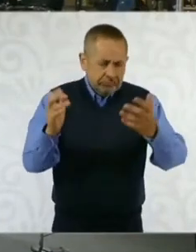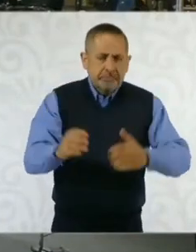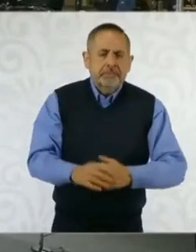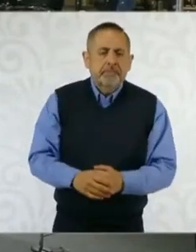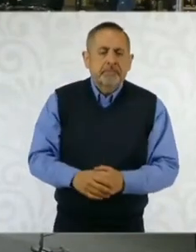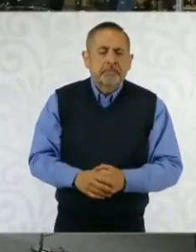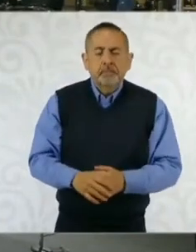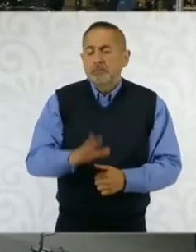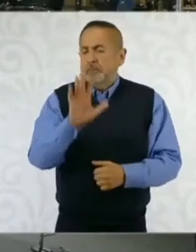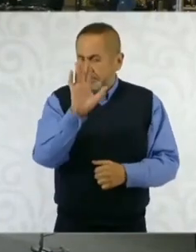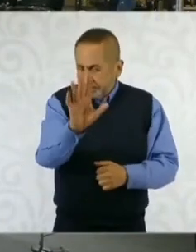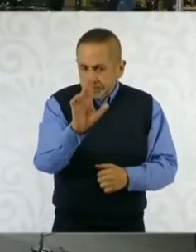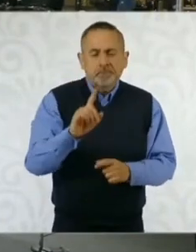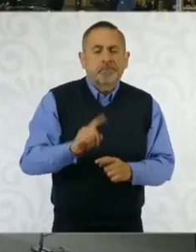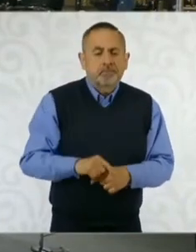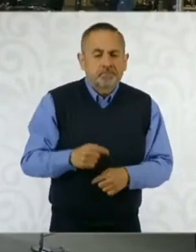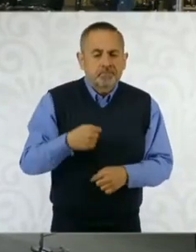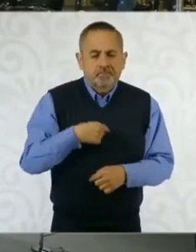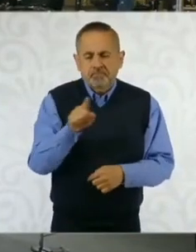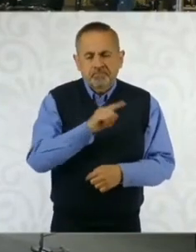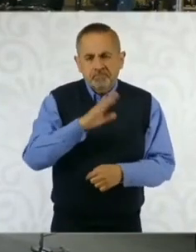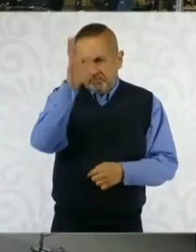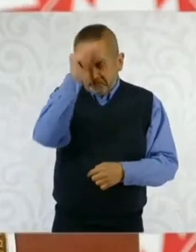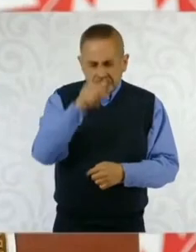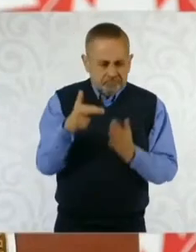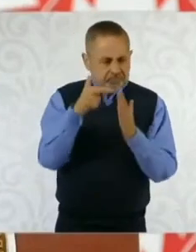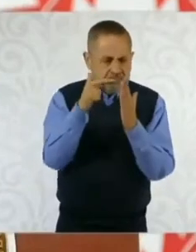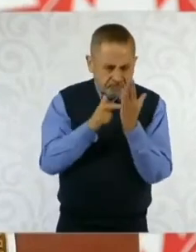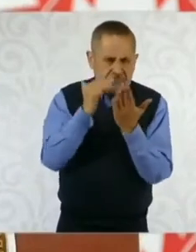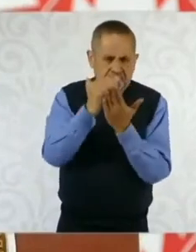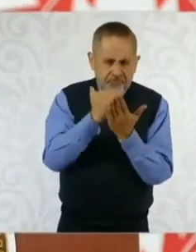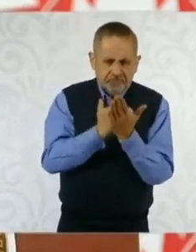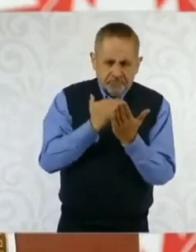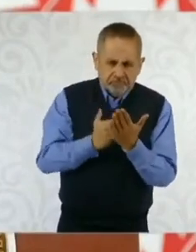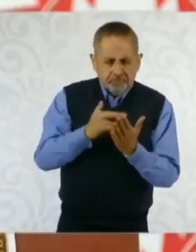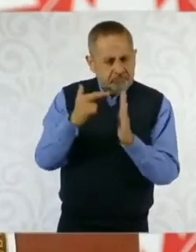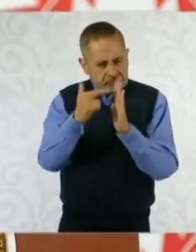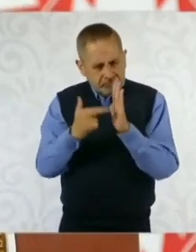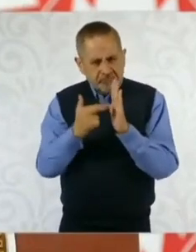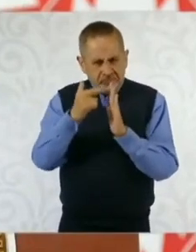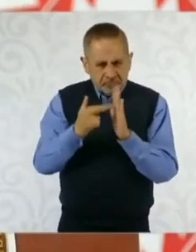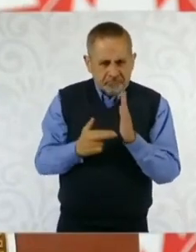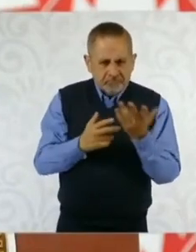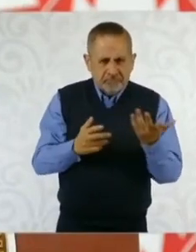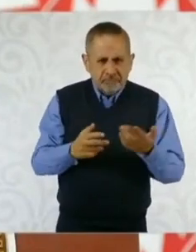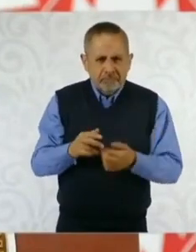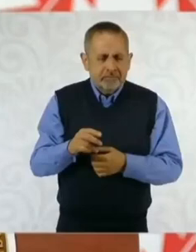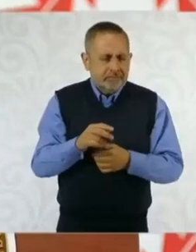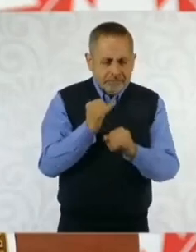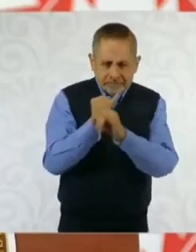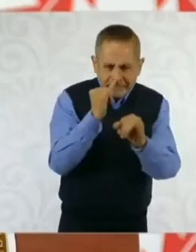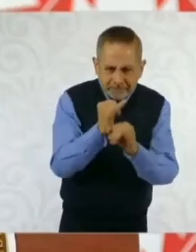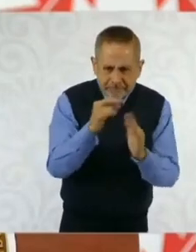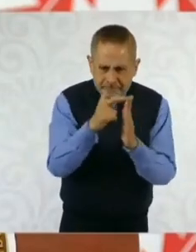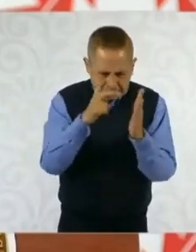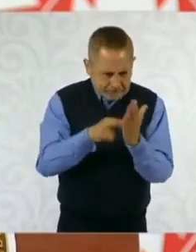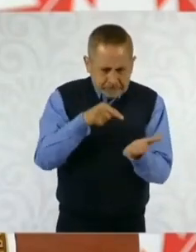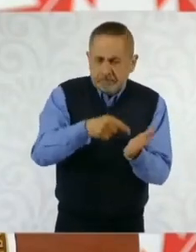Ahora, yo no estoy de acuerdo en regular. Es muy complicado regular una red social.